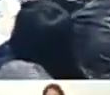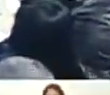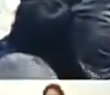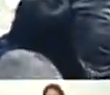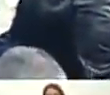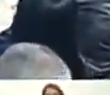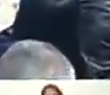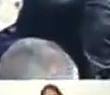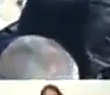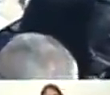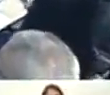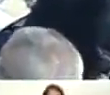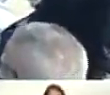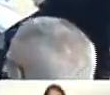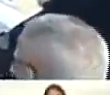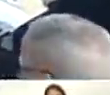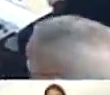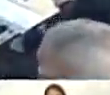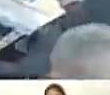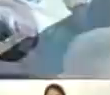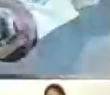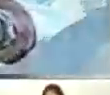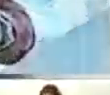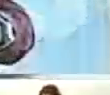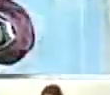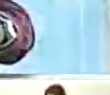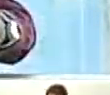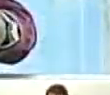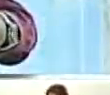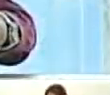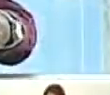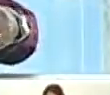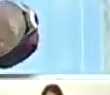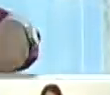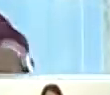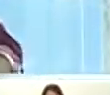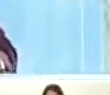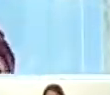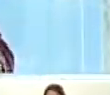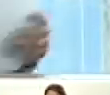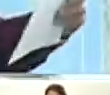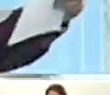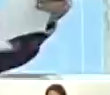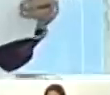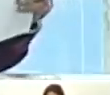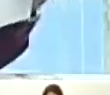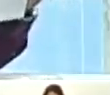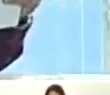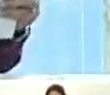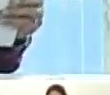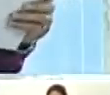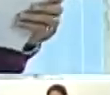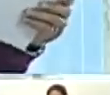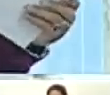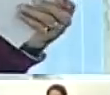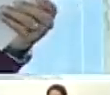Está bien. Bueno, un saludo a todos y todas. Aquí tengo la lista, vamos a ver si